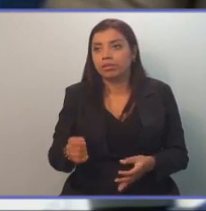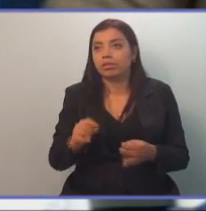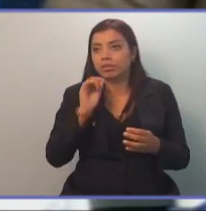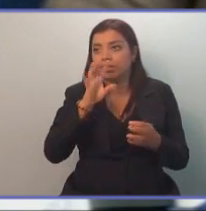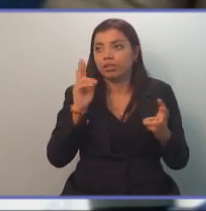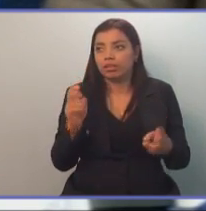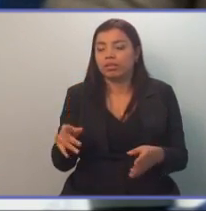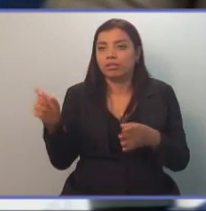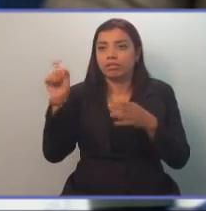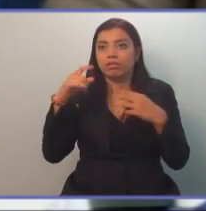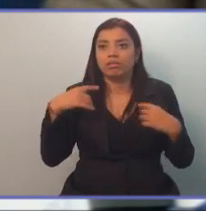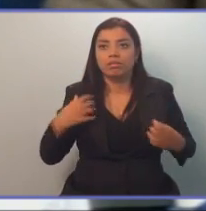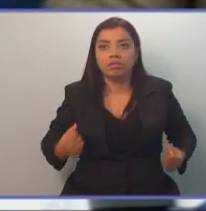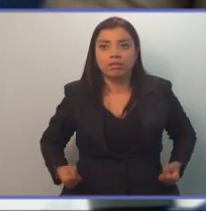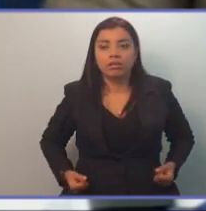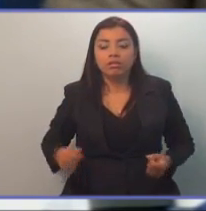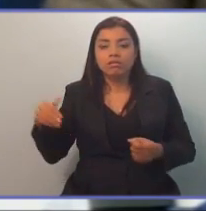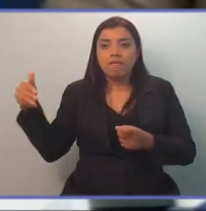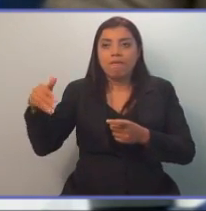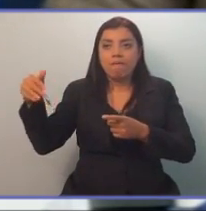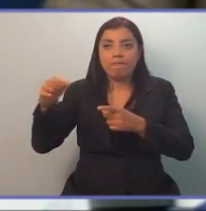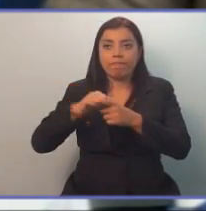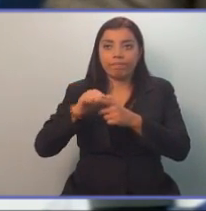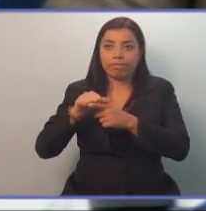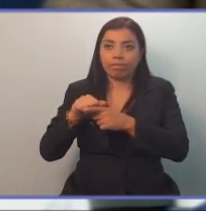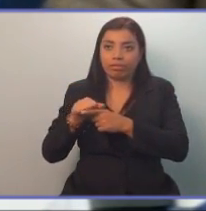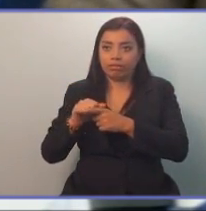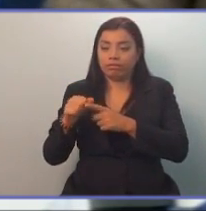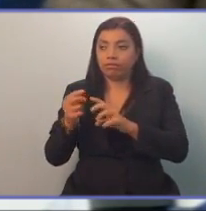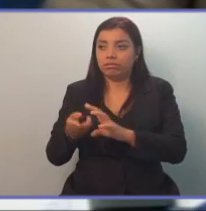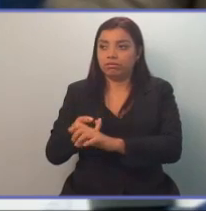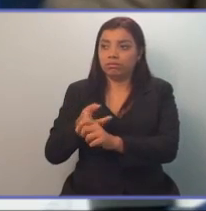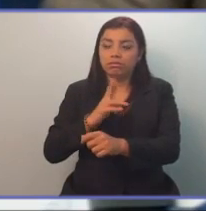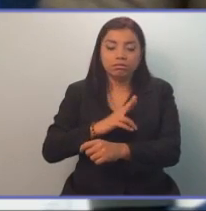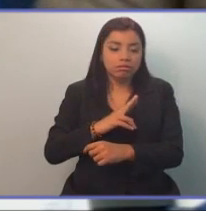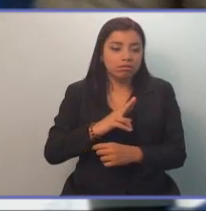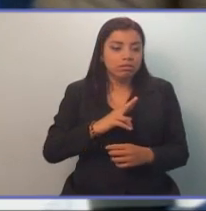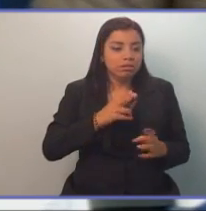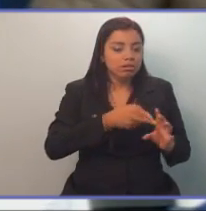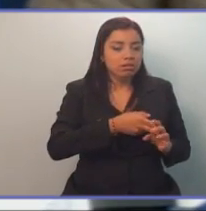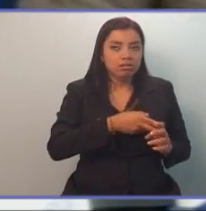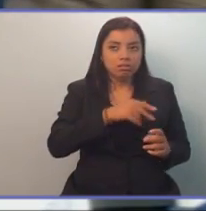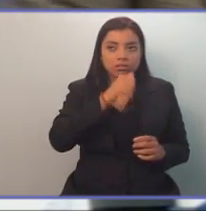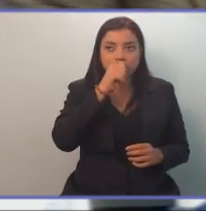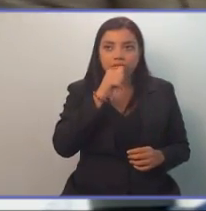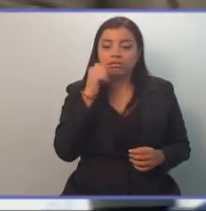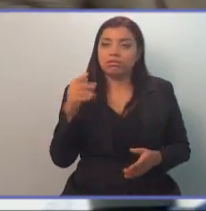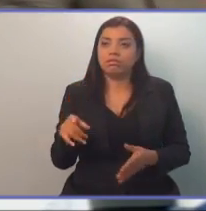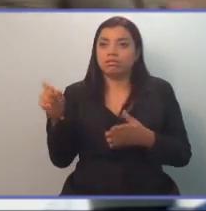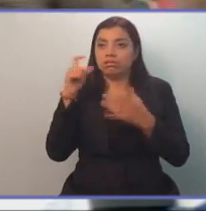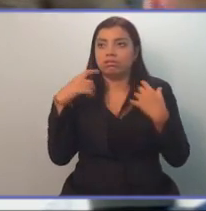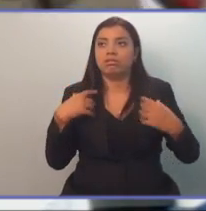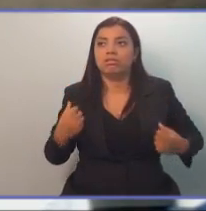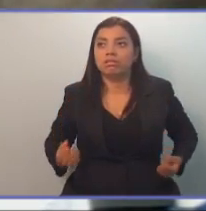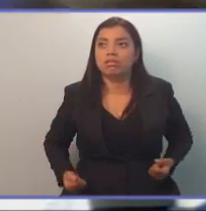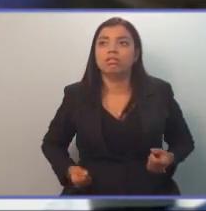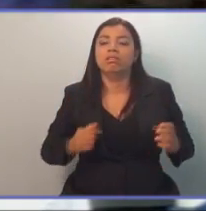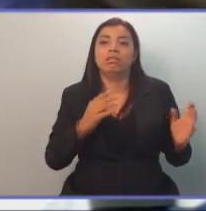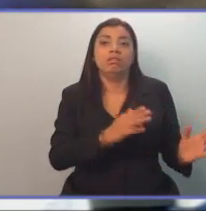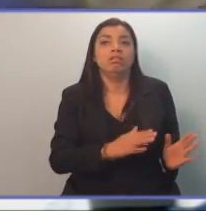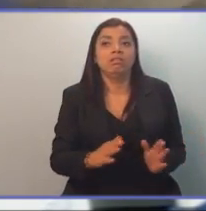hay personas que se capacitan y abandonan la entidad gubernamental que los preparó para poder